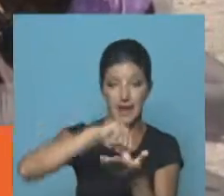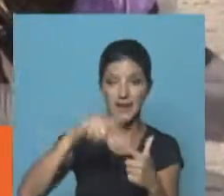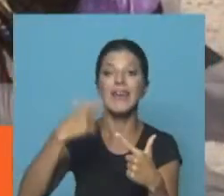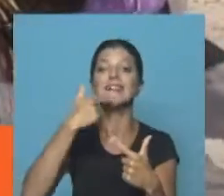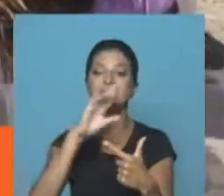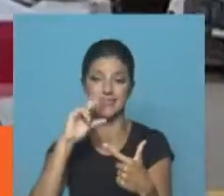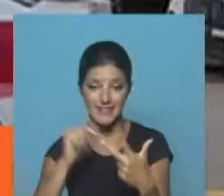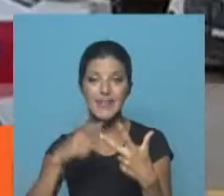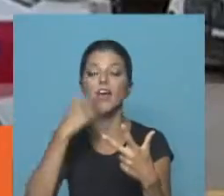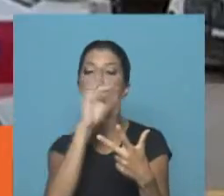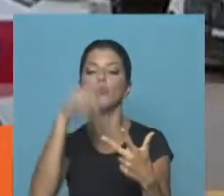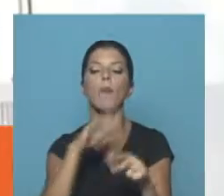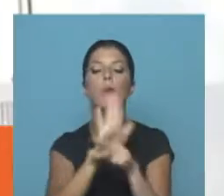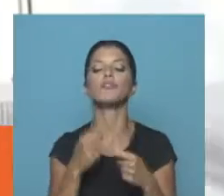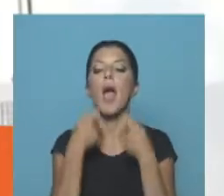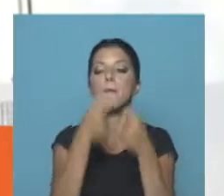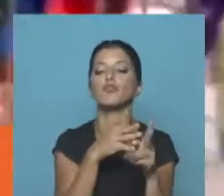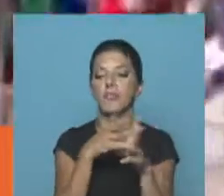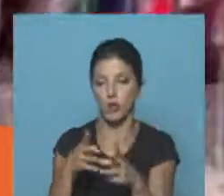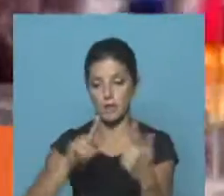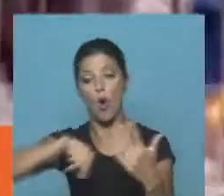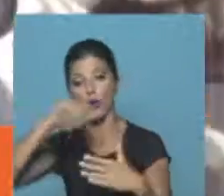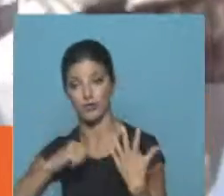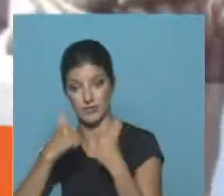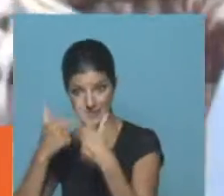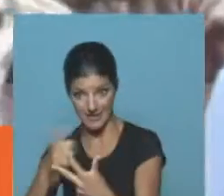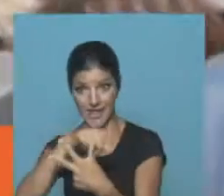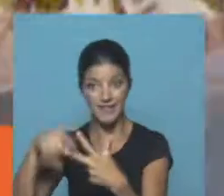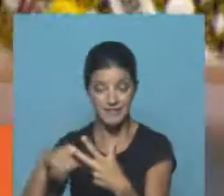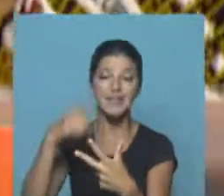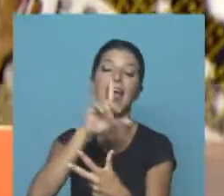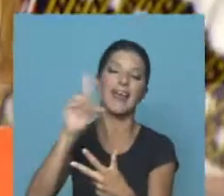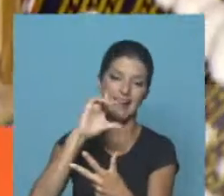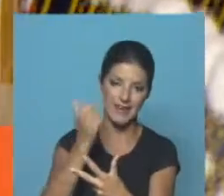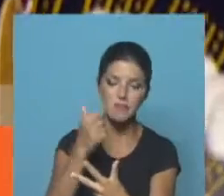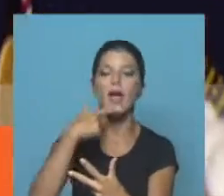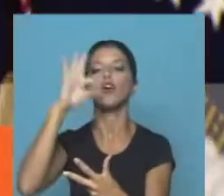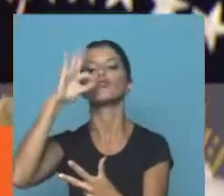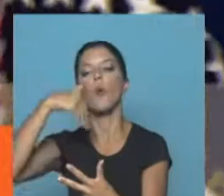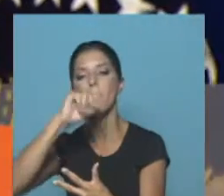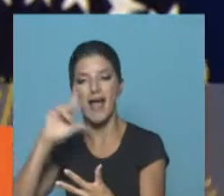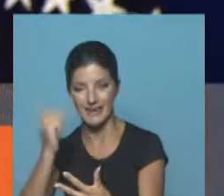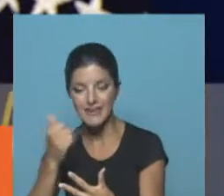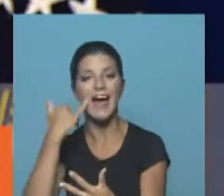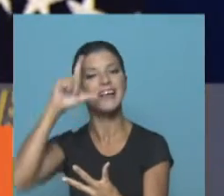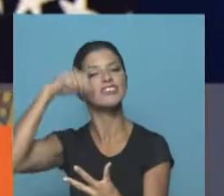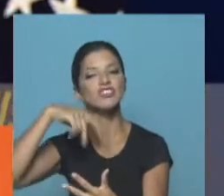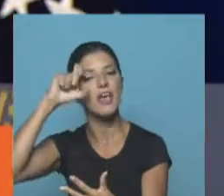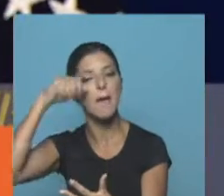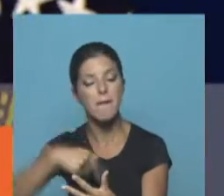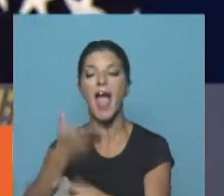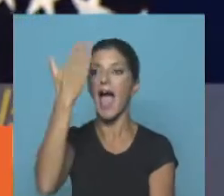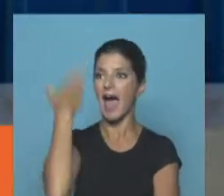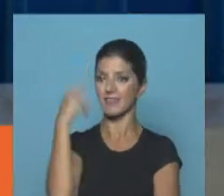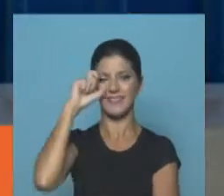Sudán. Los otros 3, Libia, Somalia y Yemen, fueron identificados como riesgosos por el gobierno de Barack